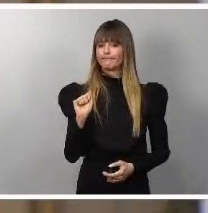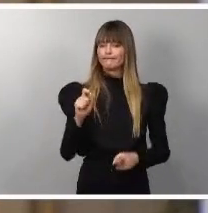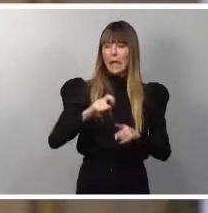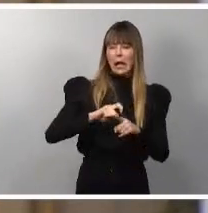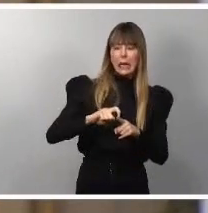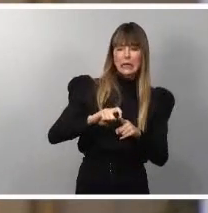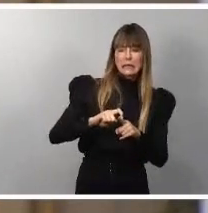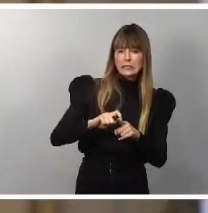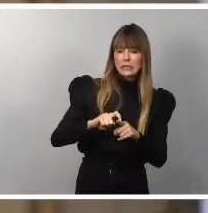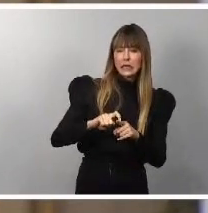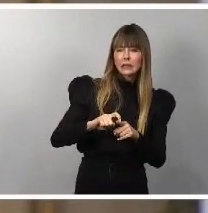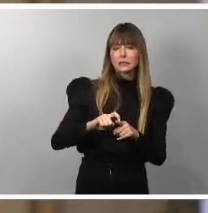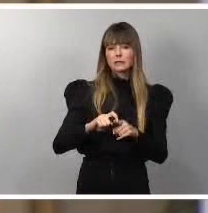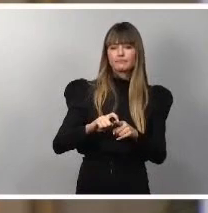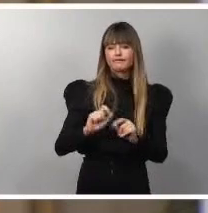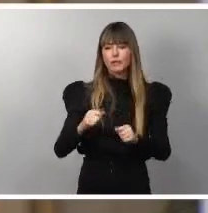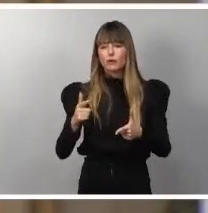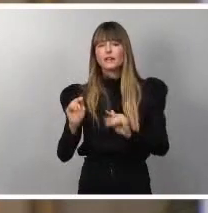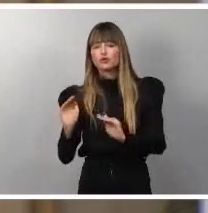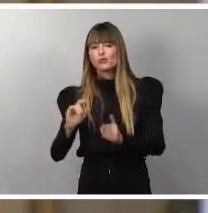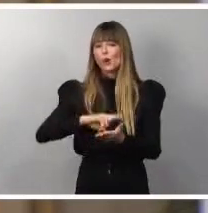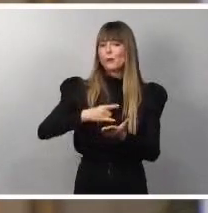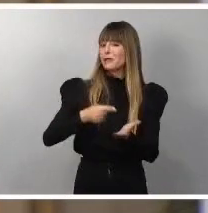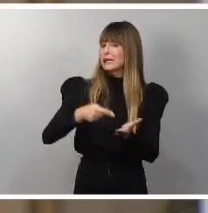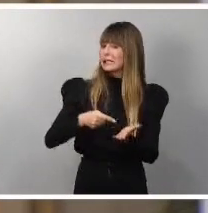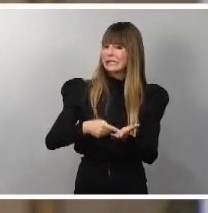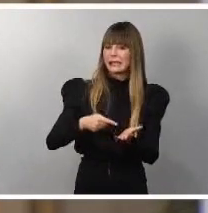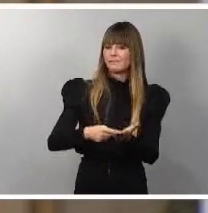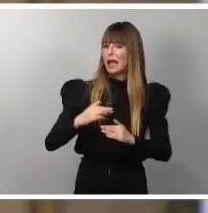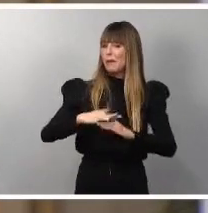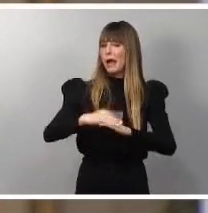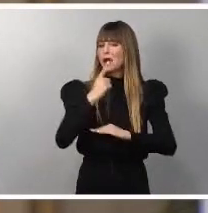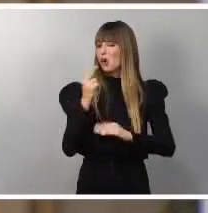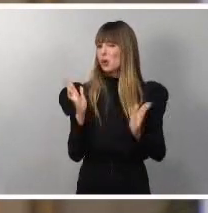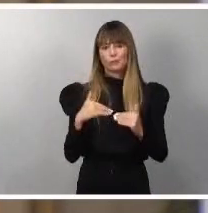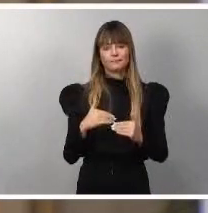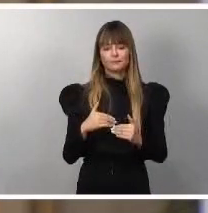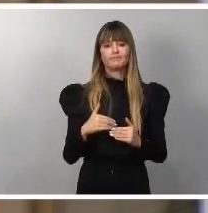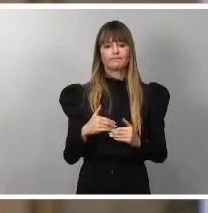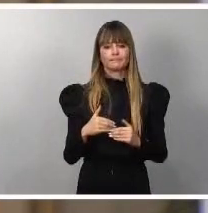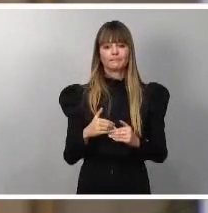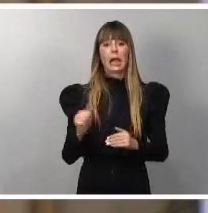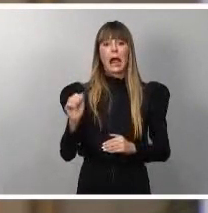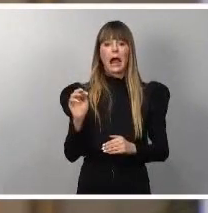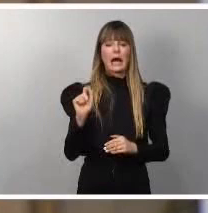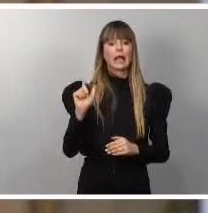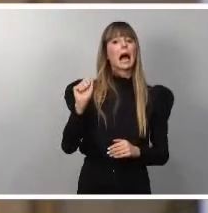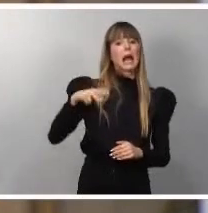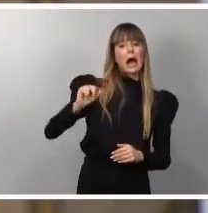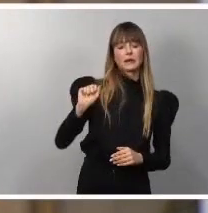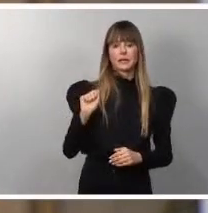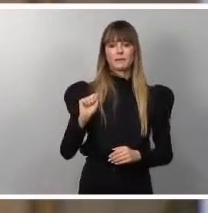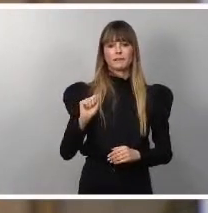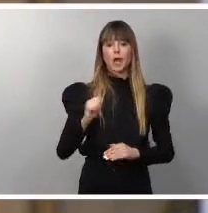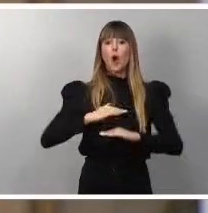características ni es la naturaleza de la operación que se exige, que se necesita en el Mar Rojo. En Atalanta lo que estamos haciendo es operar en el